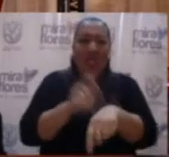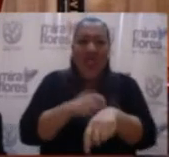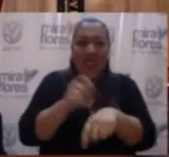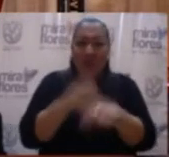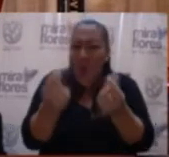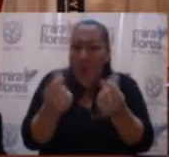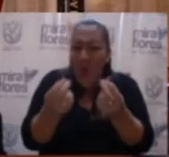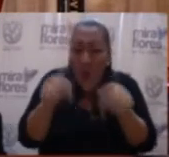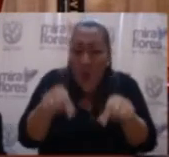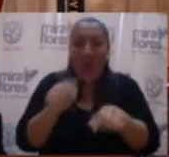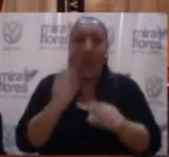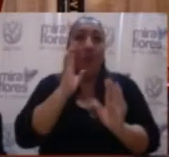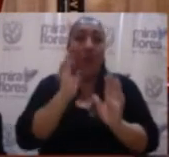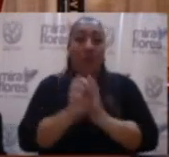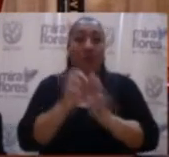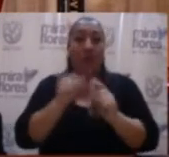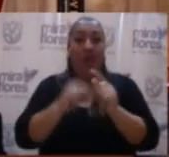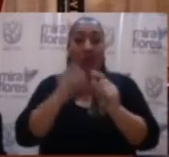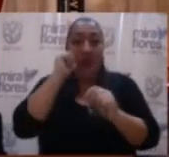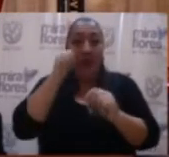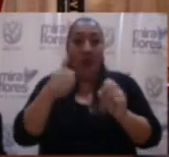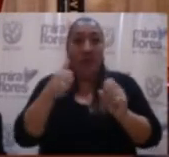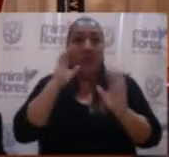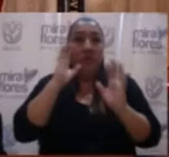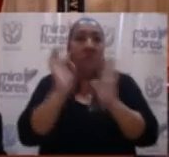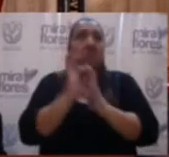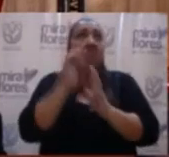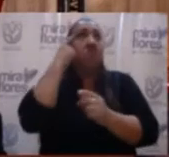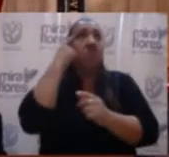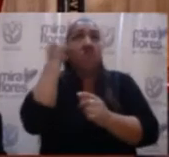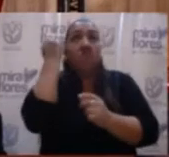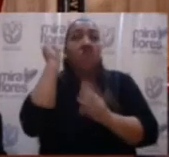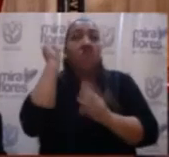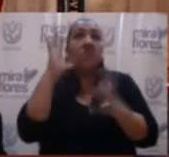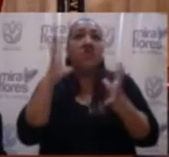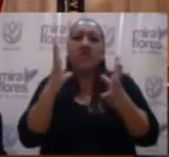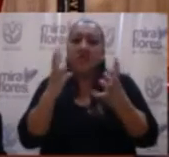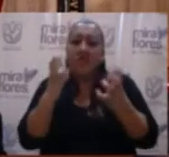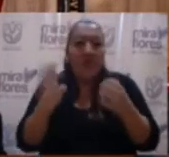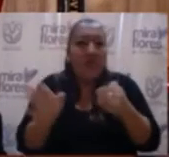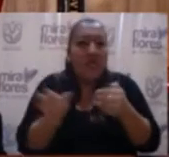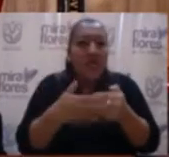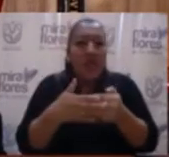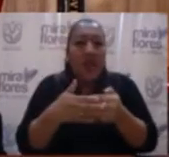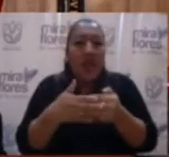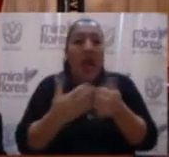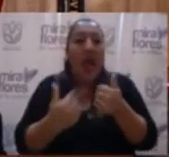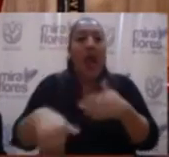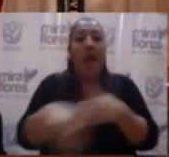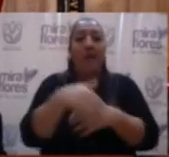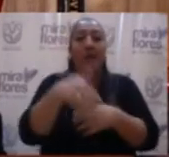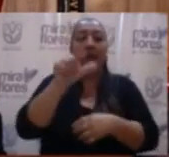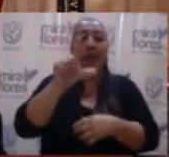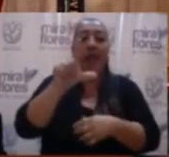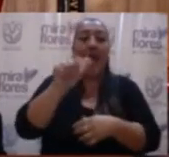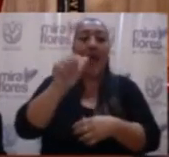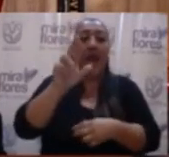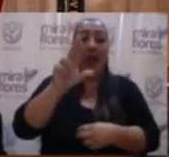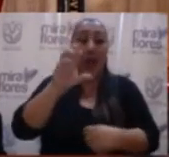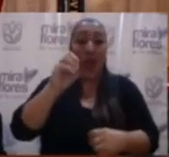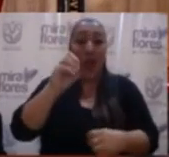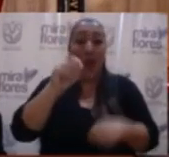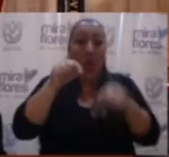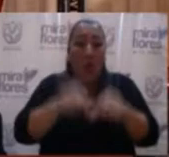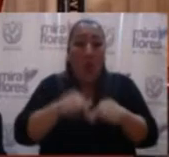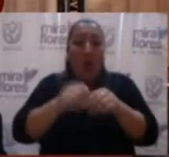real. Por ejemplo, si el día de mañana se nos ocurre cerrar la avenida Larco, esa información desde hoy podría